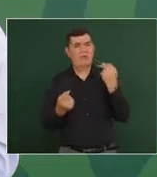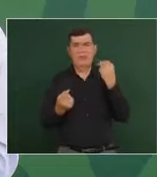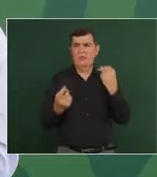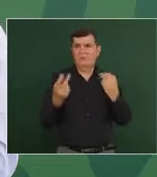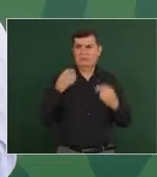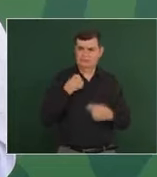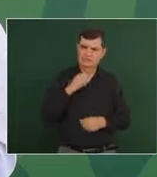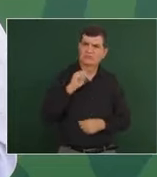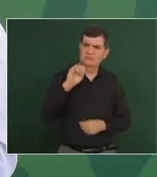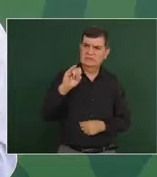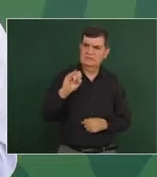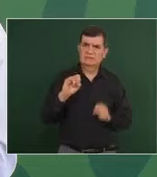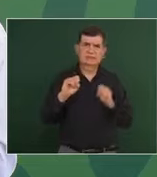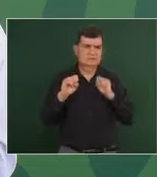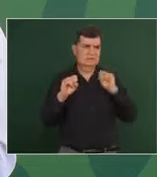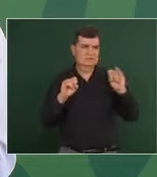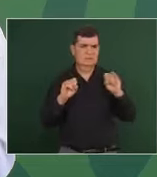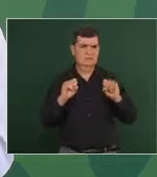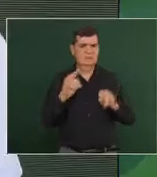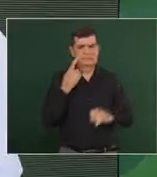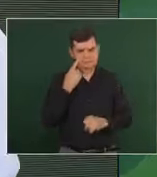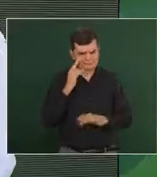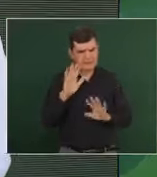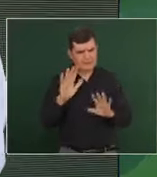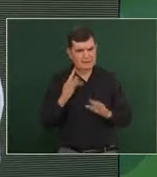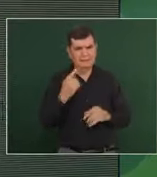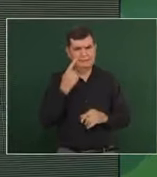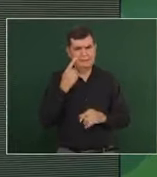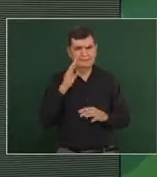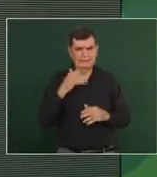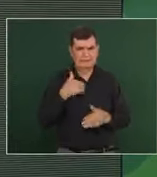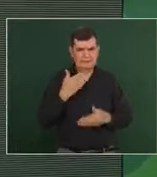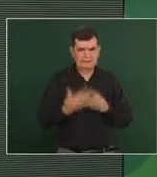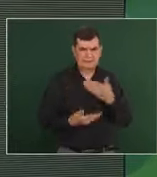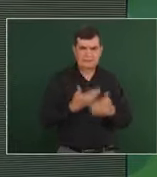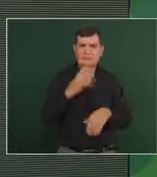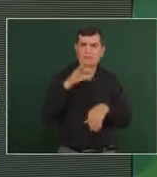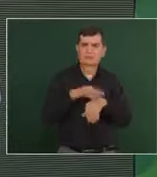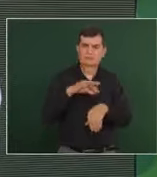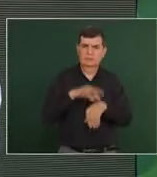digo sí, va a haber buen servicio médico,